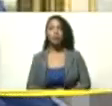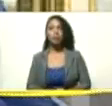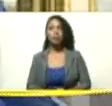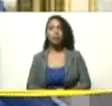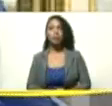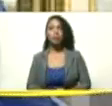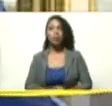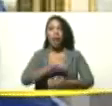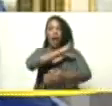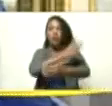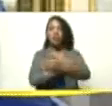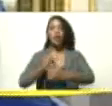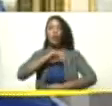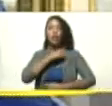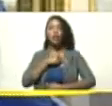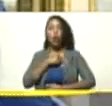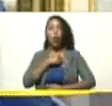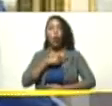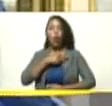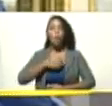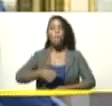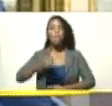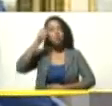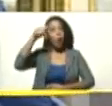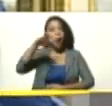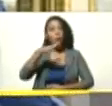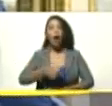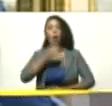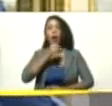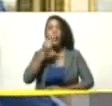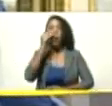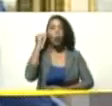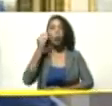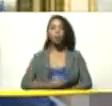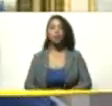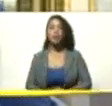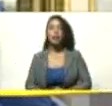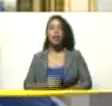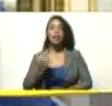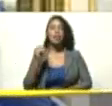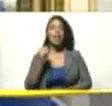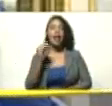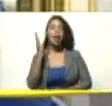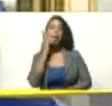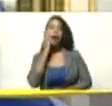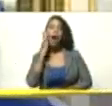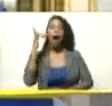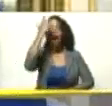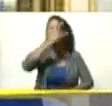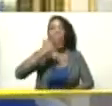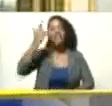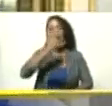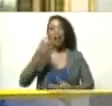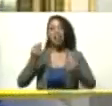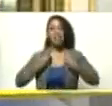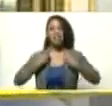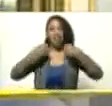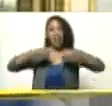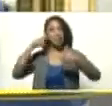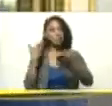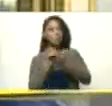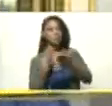La fuerza de nuestros abuelos y nuestras abuelas de la madre África, vivas aquí,